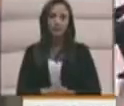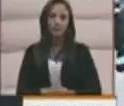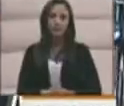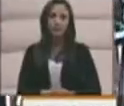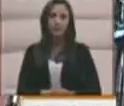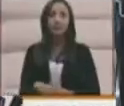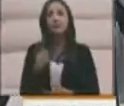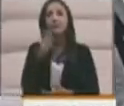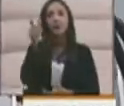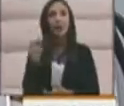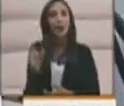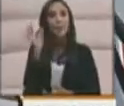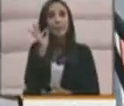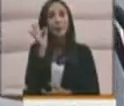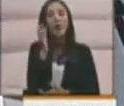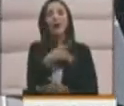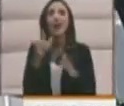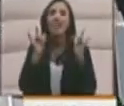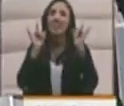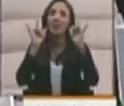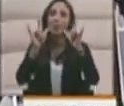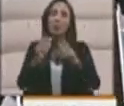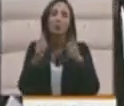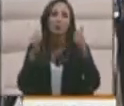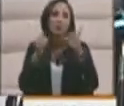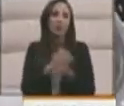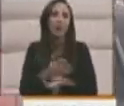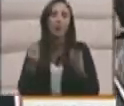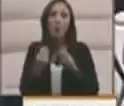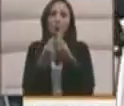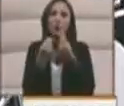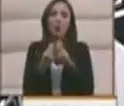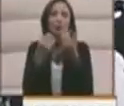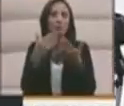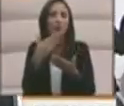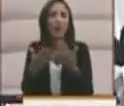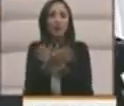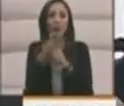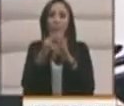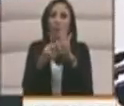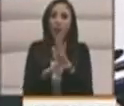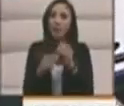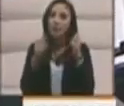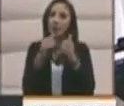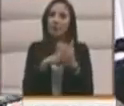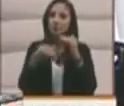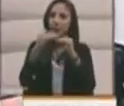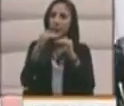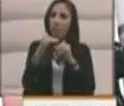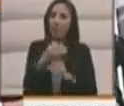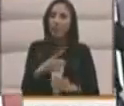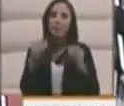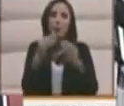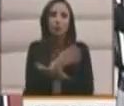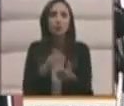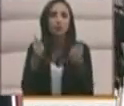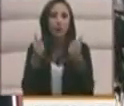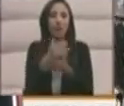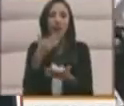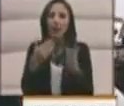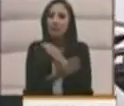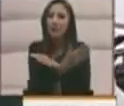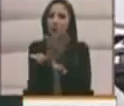Patricia Dorta dice, te quiero mucho, eres la voz del pueblo, gracias Miguel, a ver, por tu ejemplo y humanismo, eres grande, muchísimas